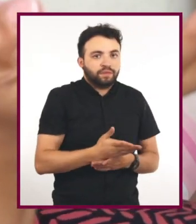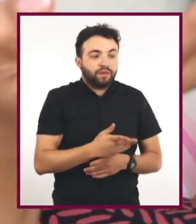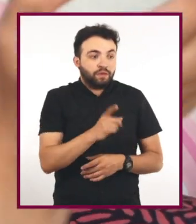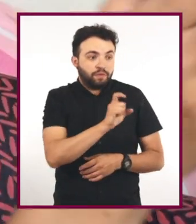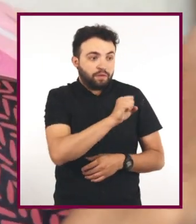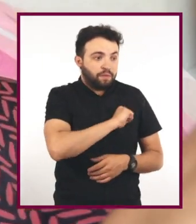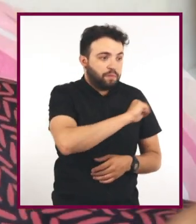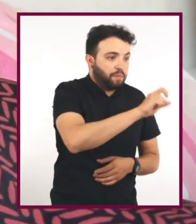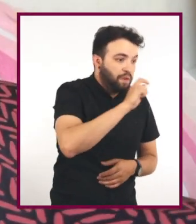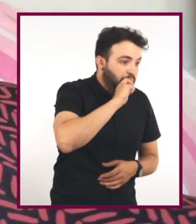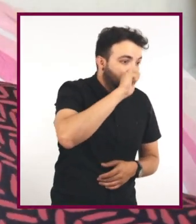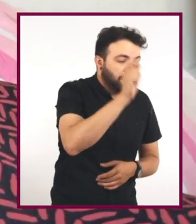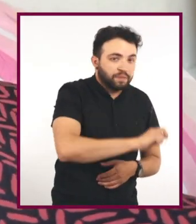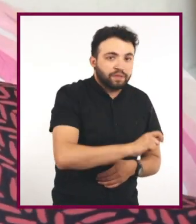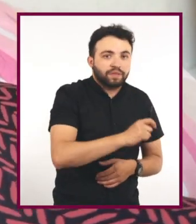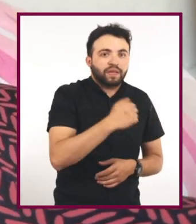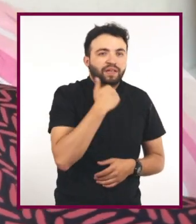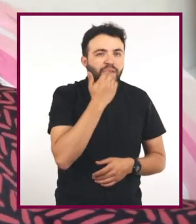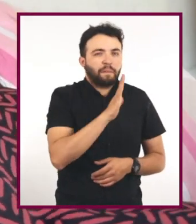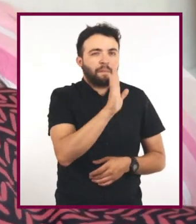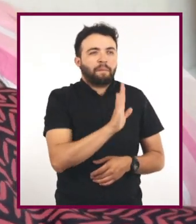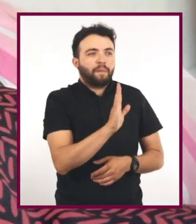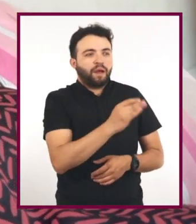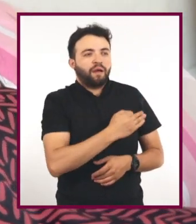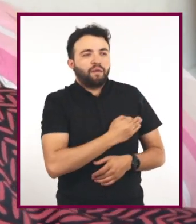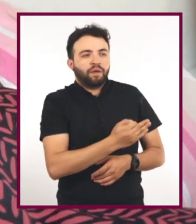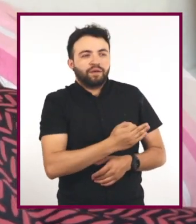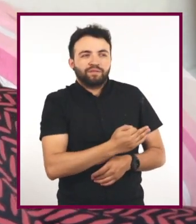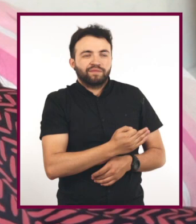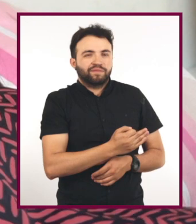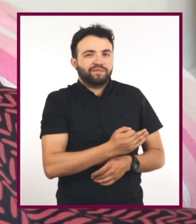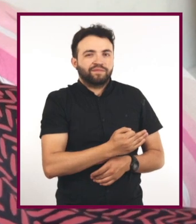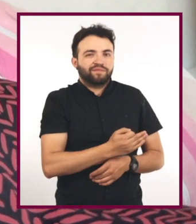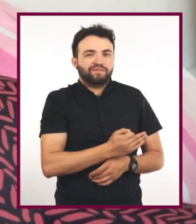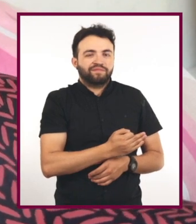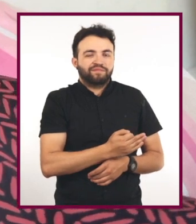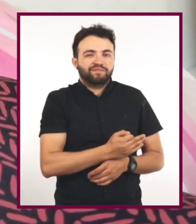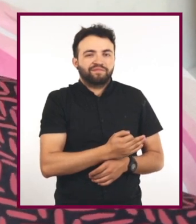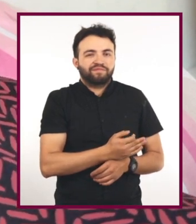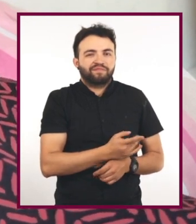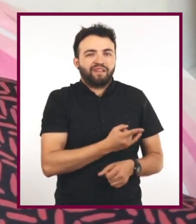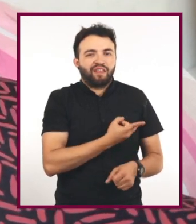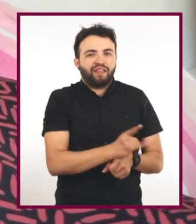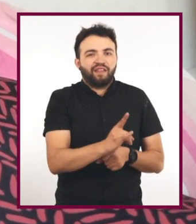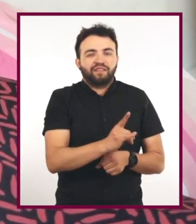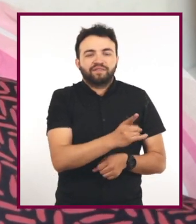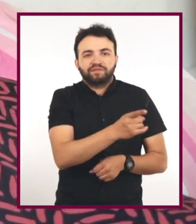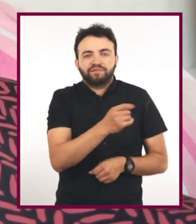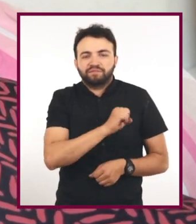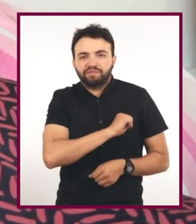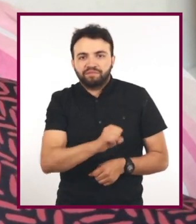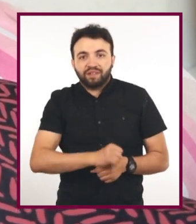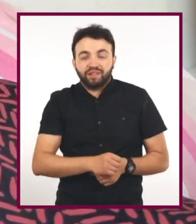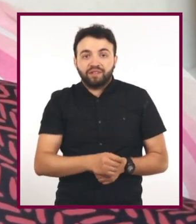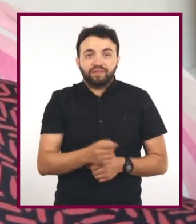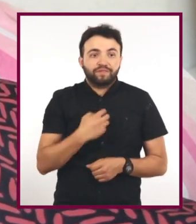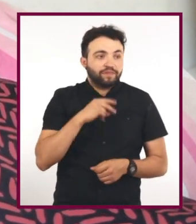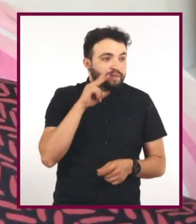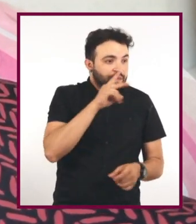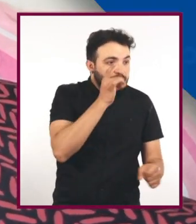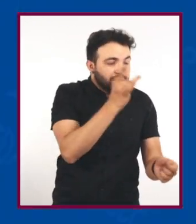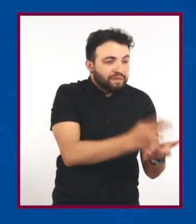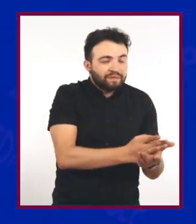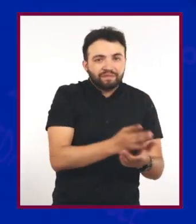buenos. Muchas veces es casi imposible identificarlos. Por eso es que siempre hay que estar al acecho de cualquier